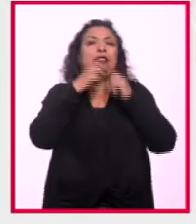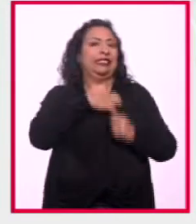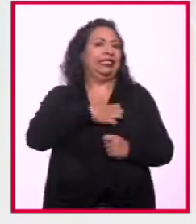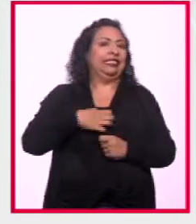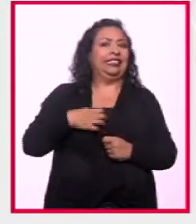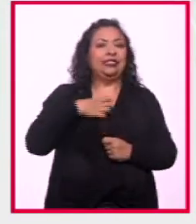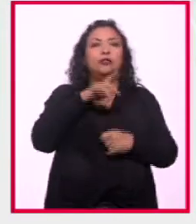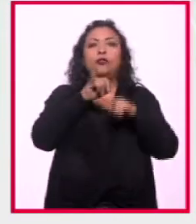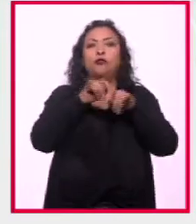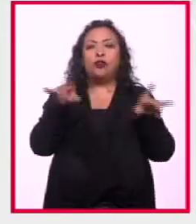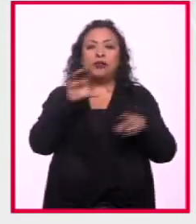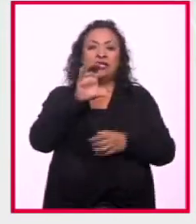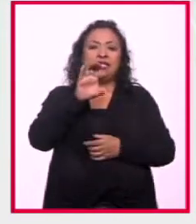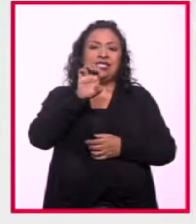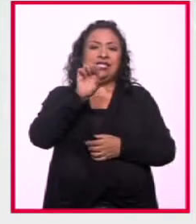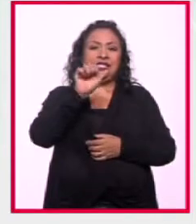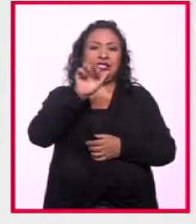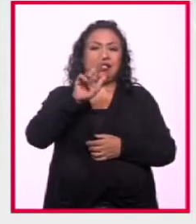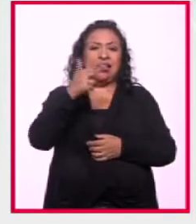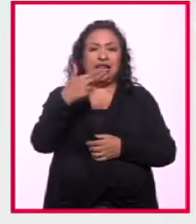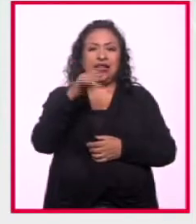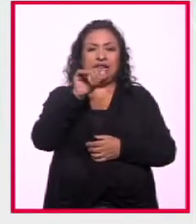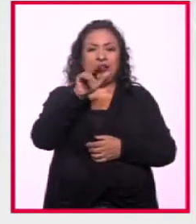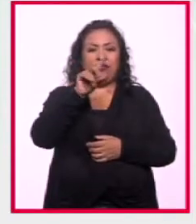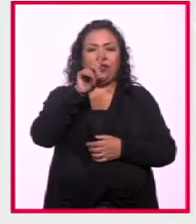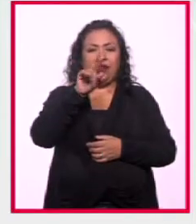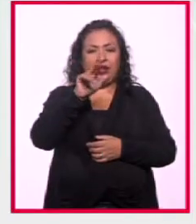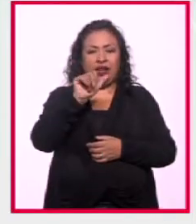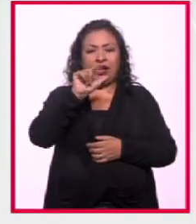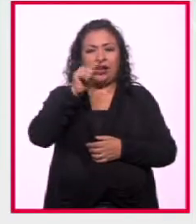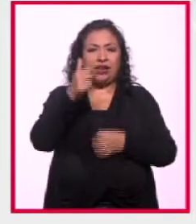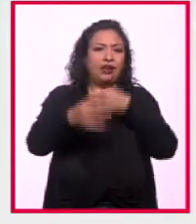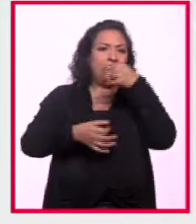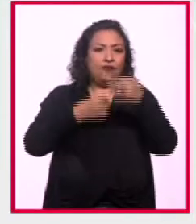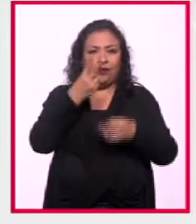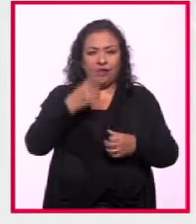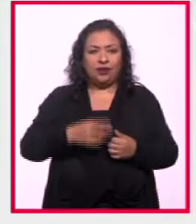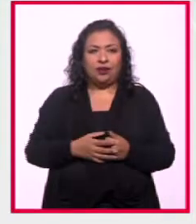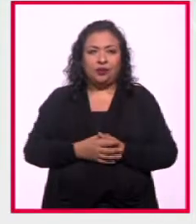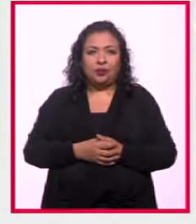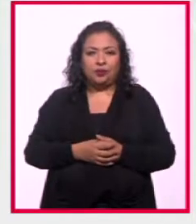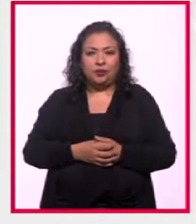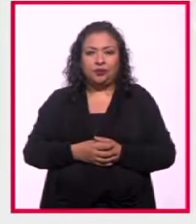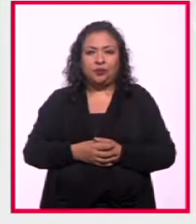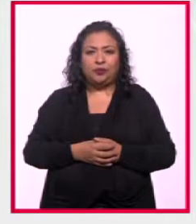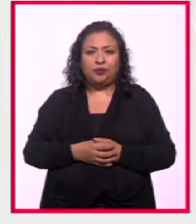con información desde de salache meléndez andrea aguilera noticias 22